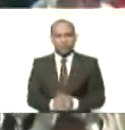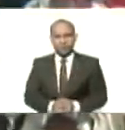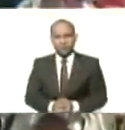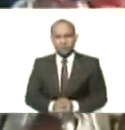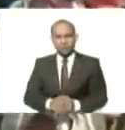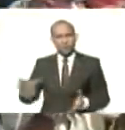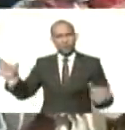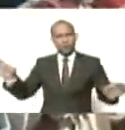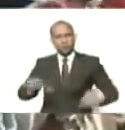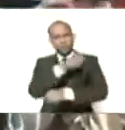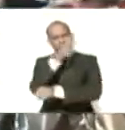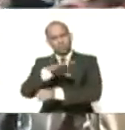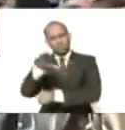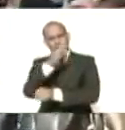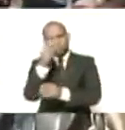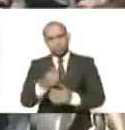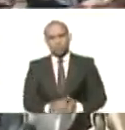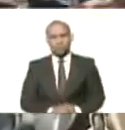¡Música!